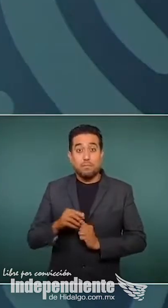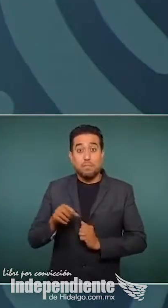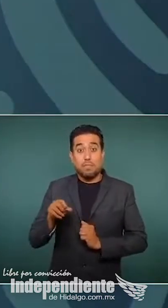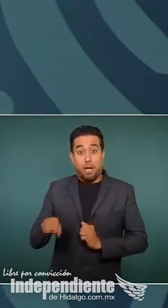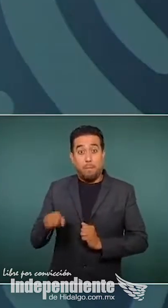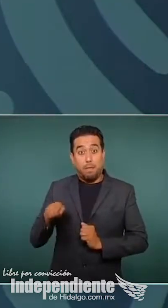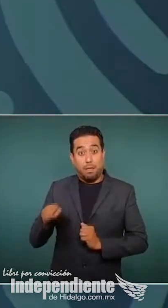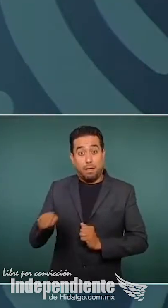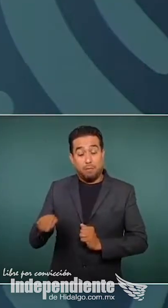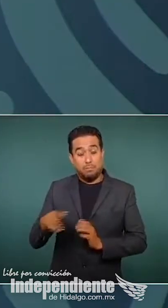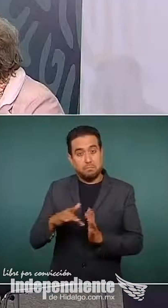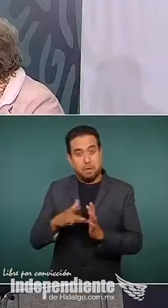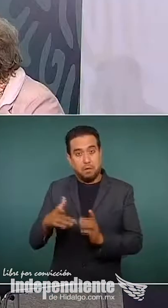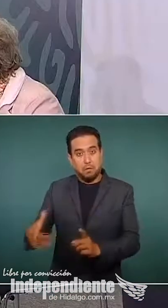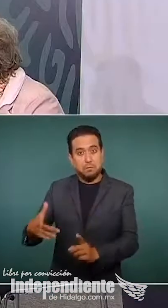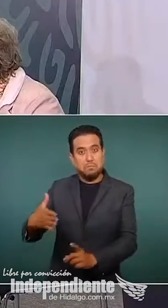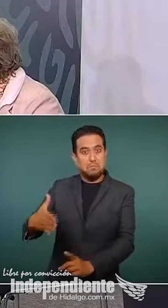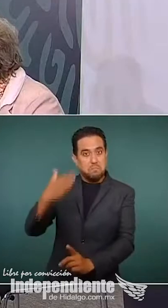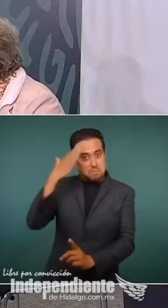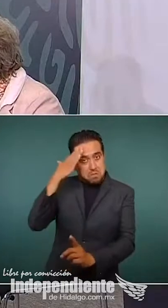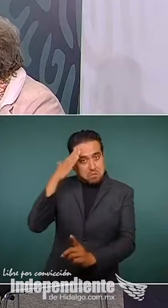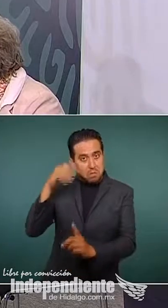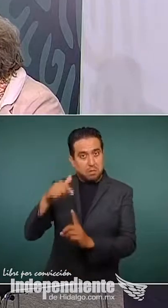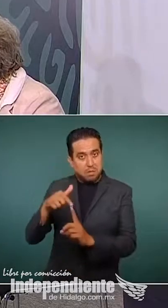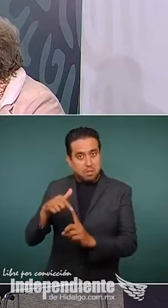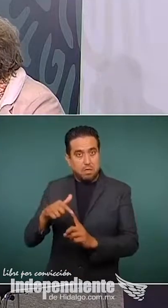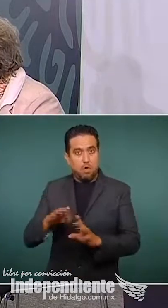nosotros estamos totalmente de acuerdo,